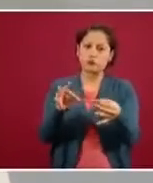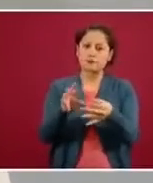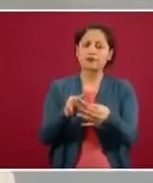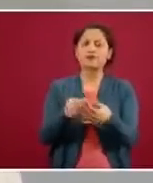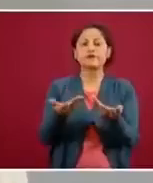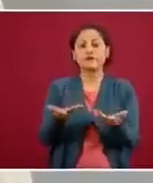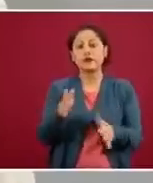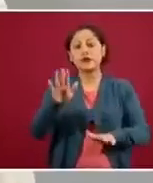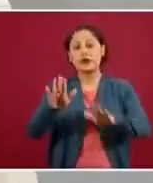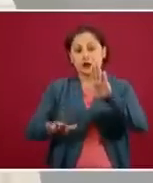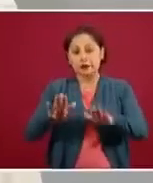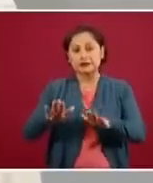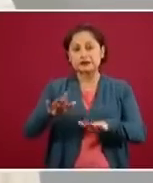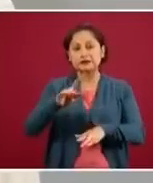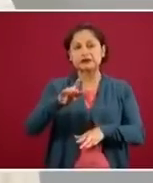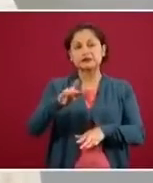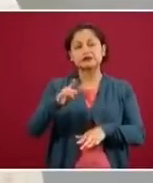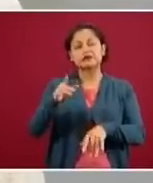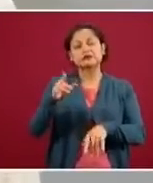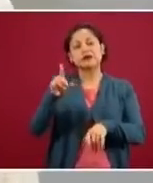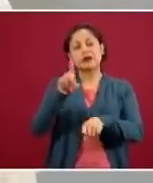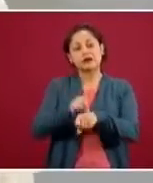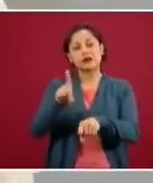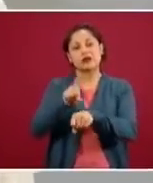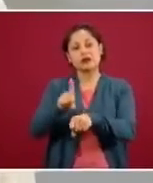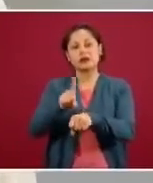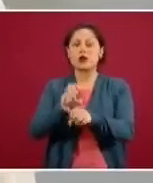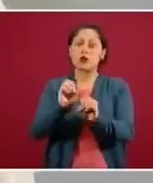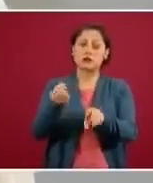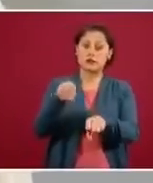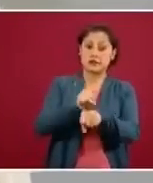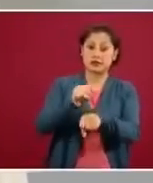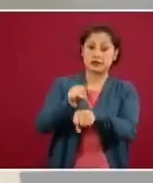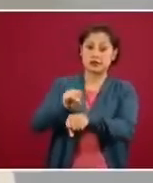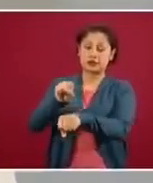actualizamos las estimaciones, que es cada semana,